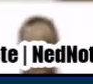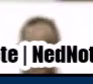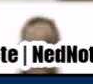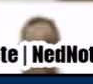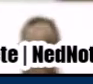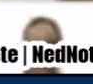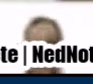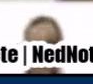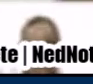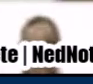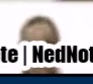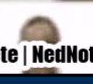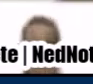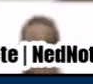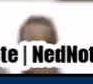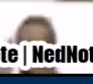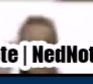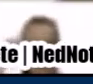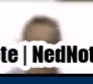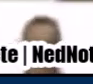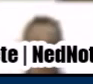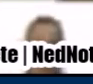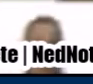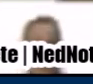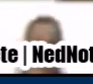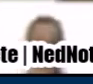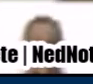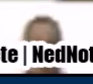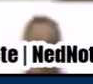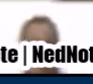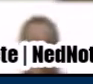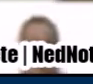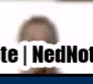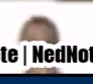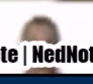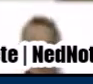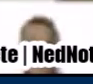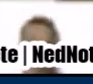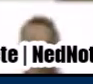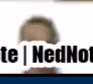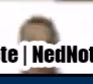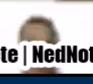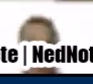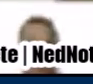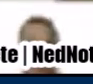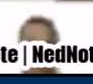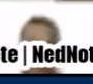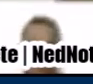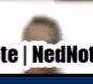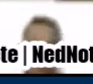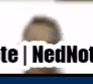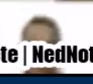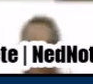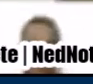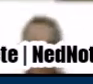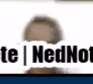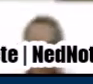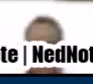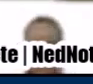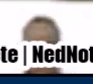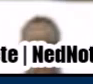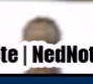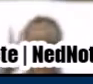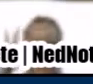Lozano. La posibilidad de elecciones libres es la posibilidad de la confianza en el país, de la gobernabilidad y la estabilidad en un país que lo pide a